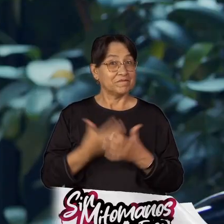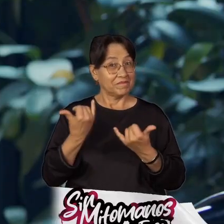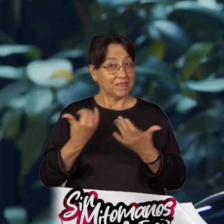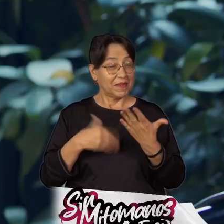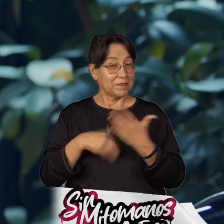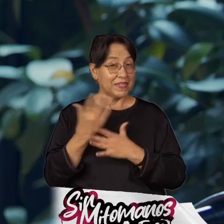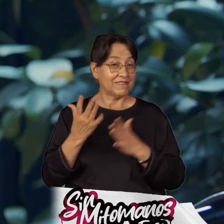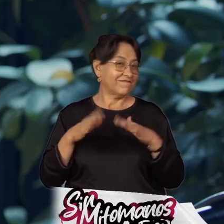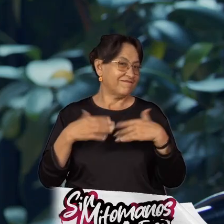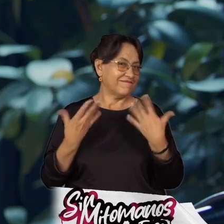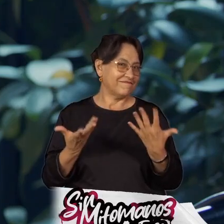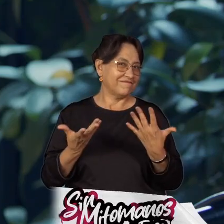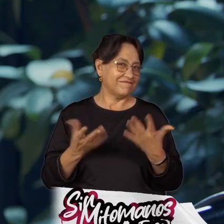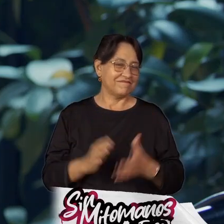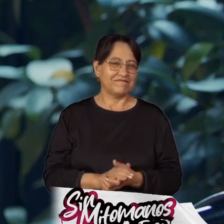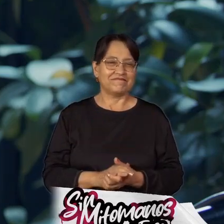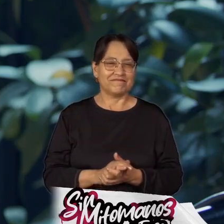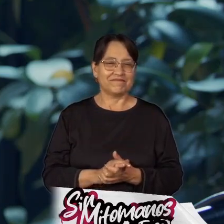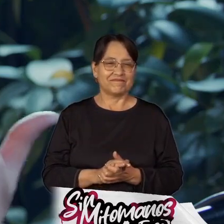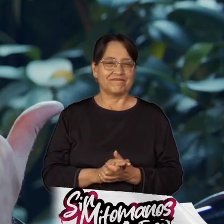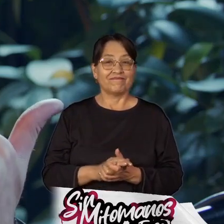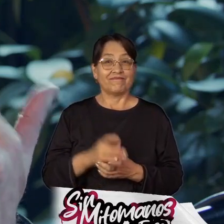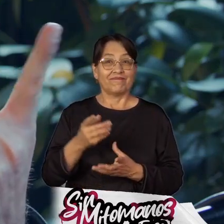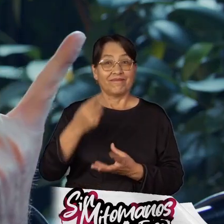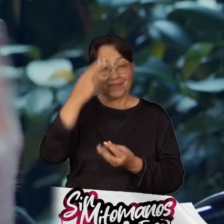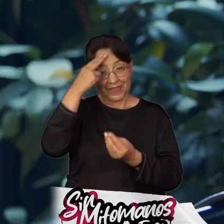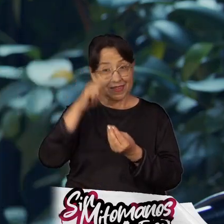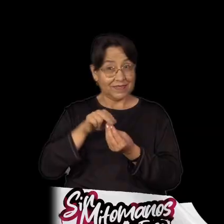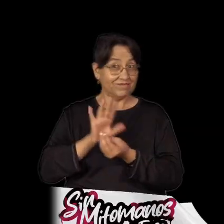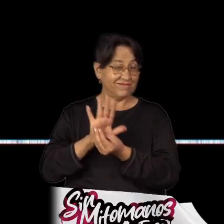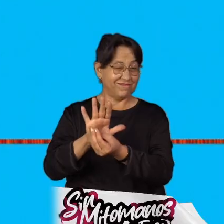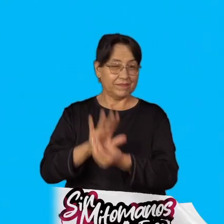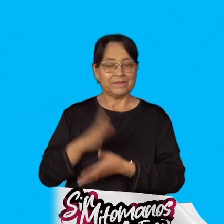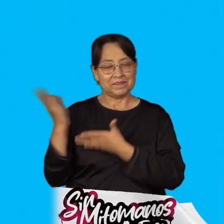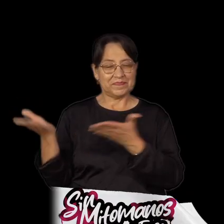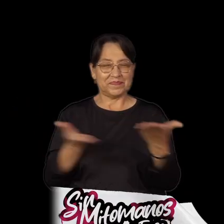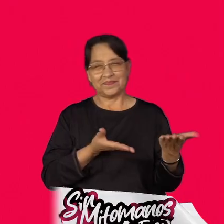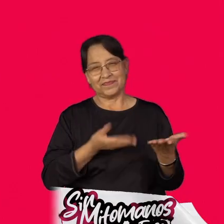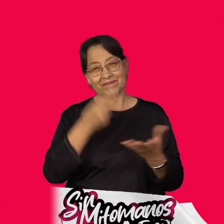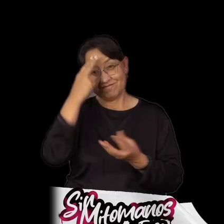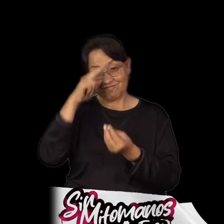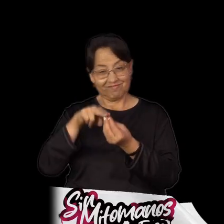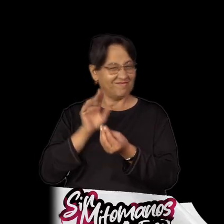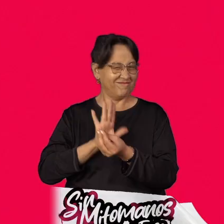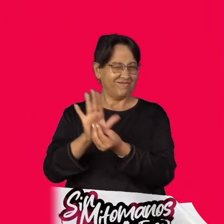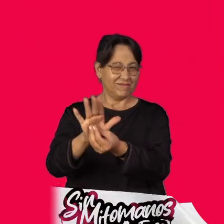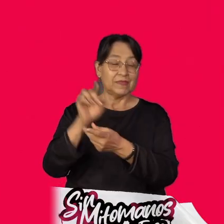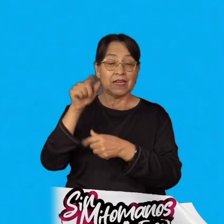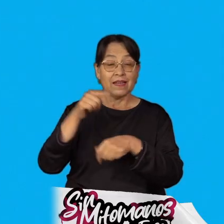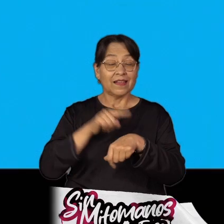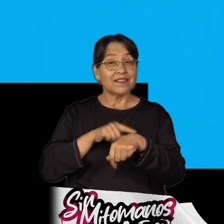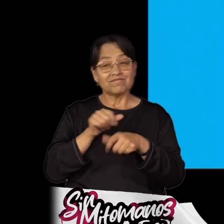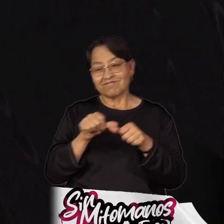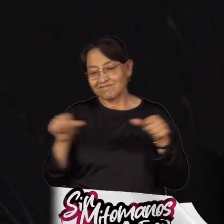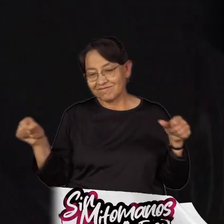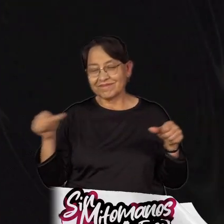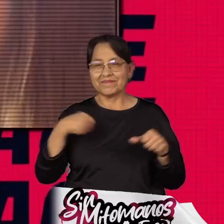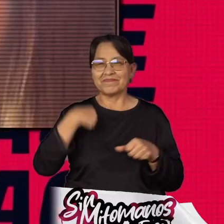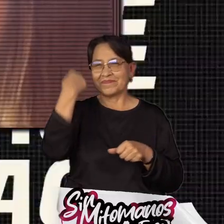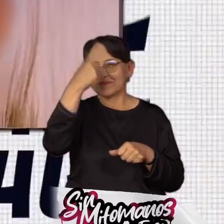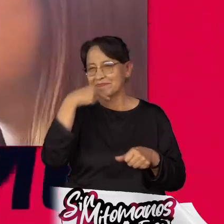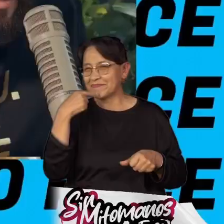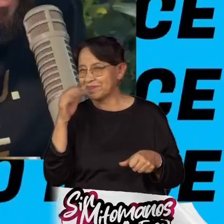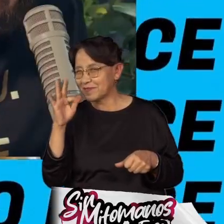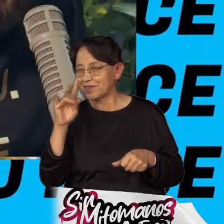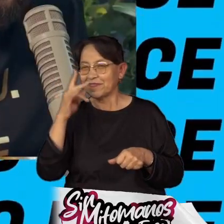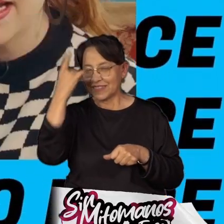si nos introducimos un poco a esto de Sin Mitómanos Face to Face? Bienvenidos, esto es Sin Mitómanos, una nueva temporada Face